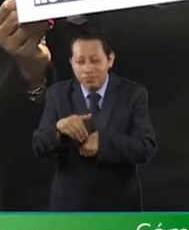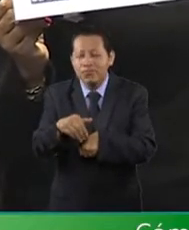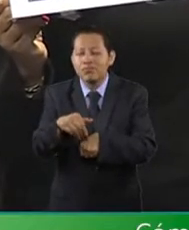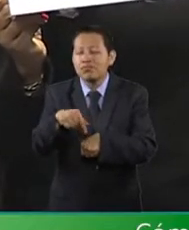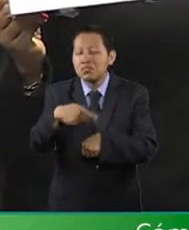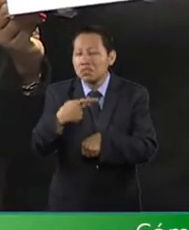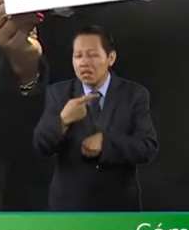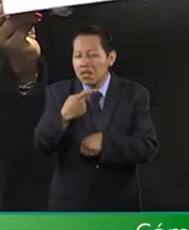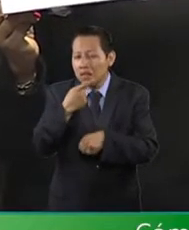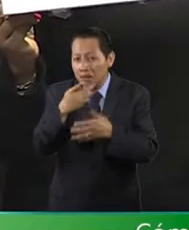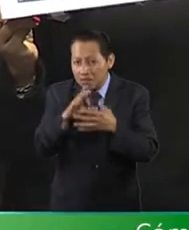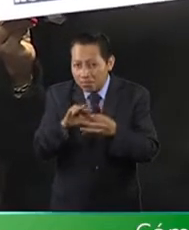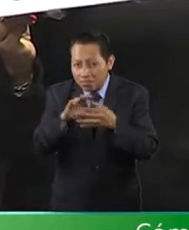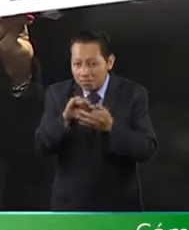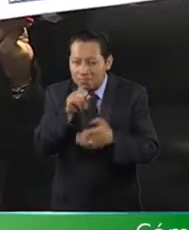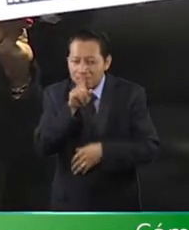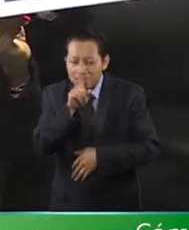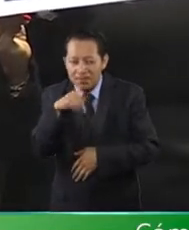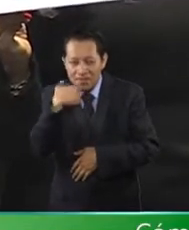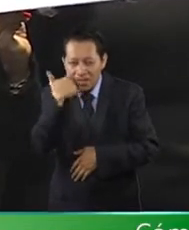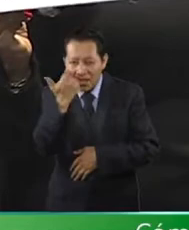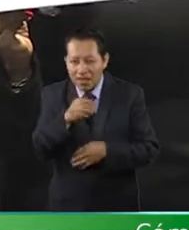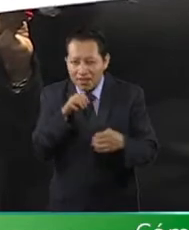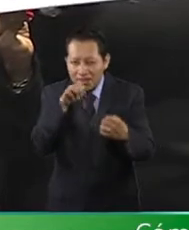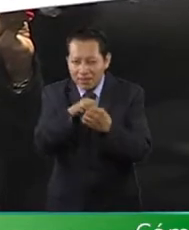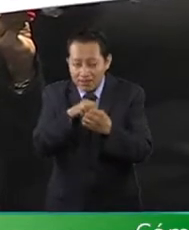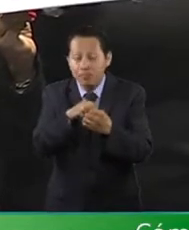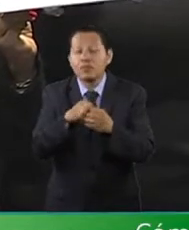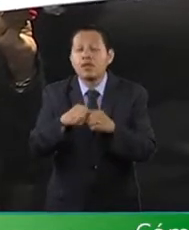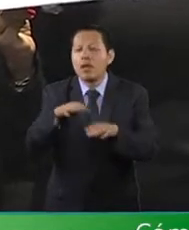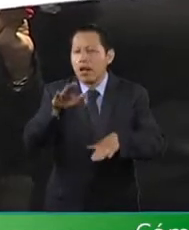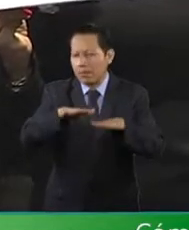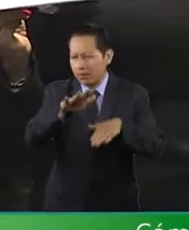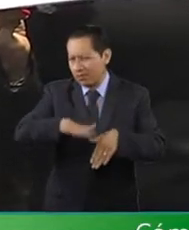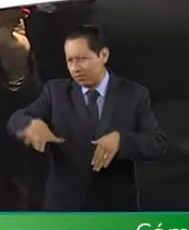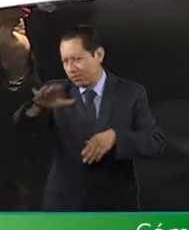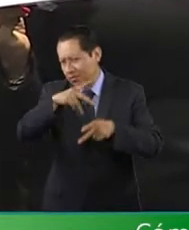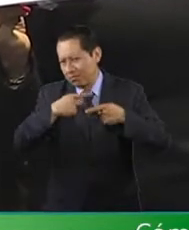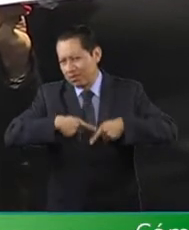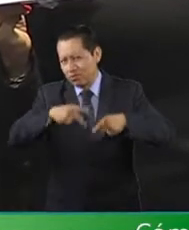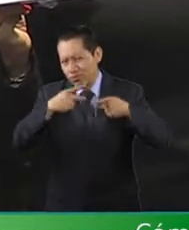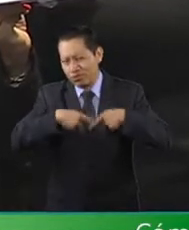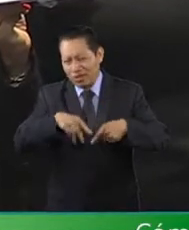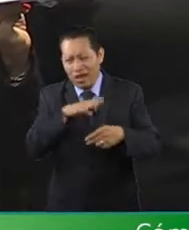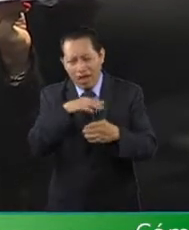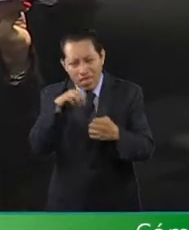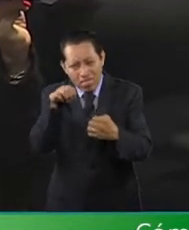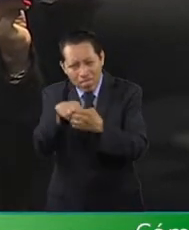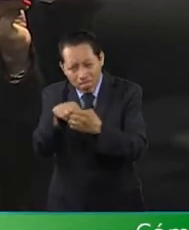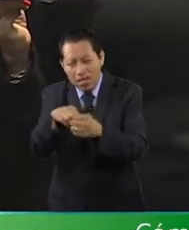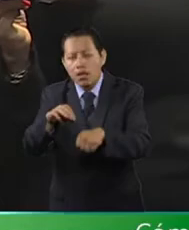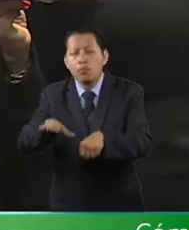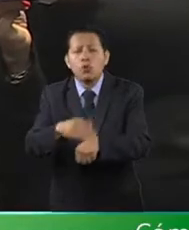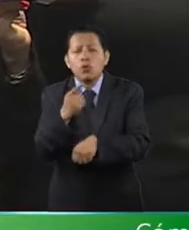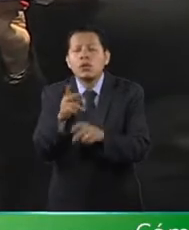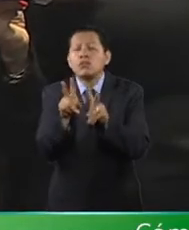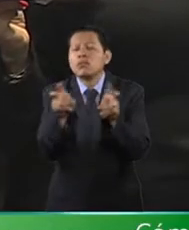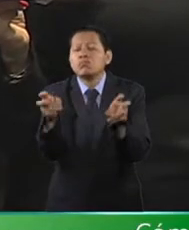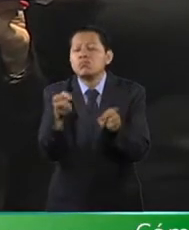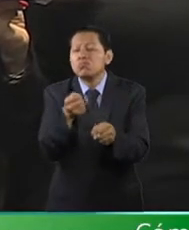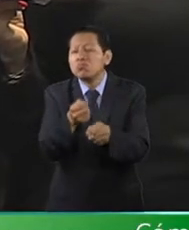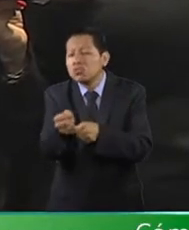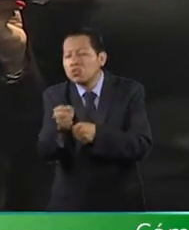quiere engañar al público y a veces se logra engañar al público porque este asunto de la violencia no es un